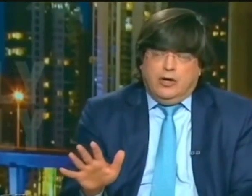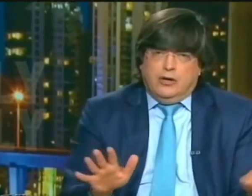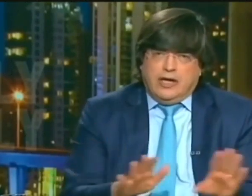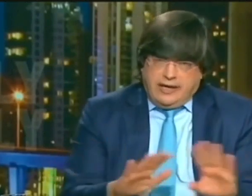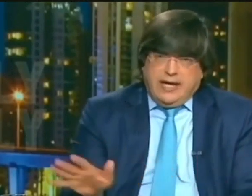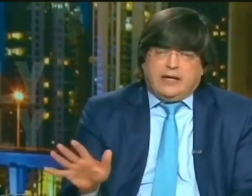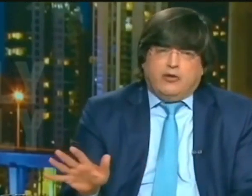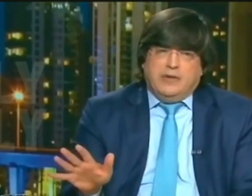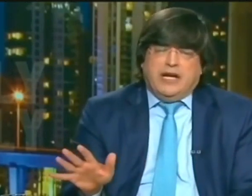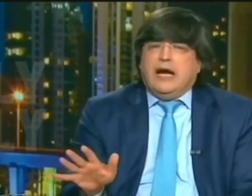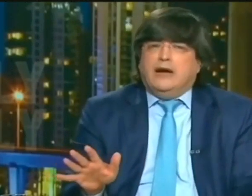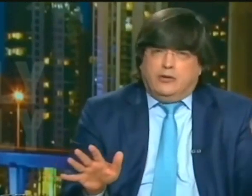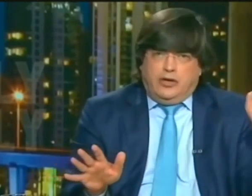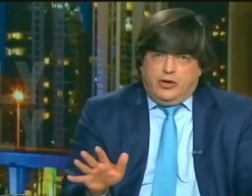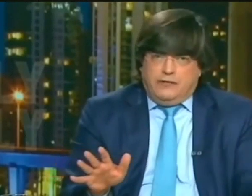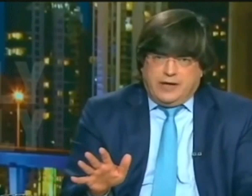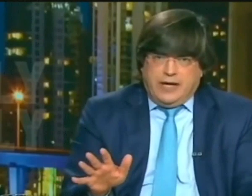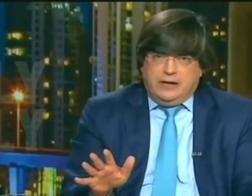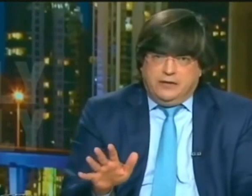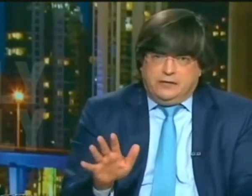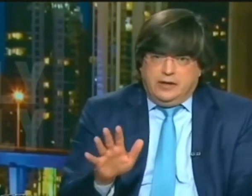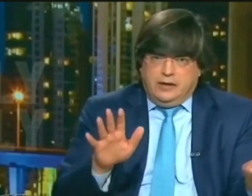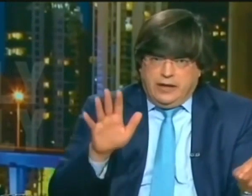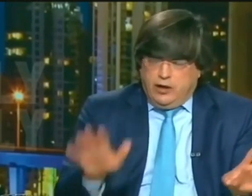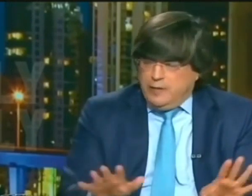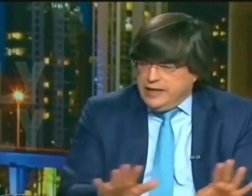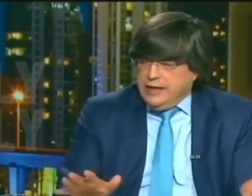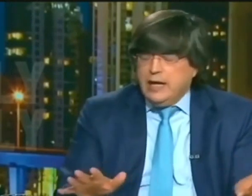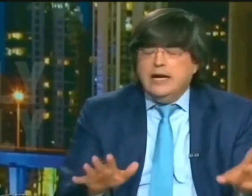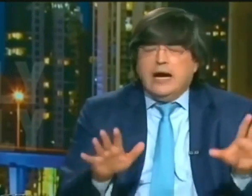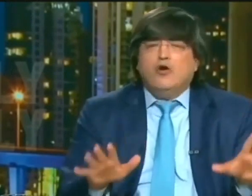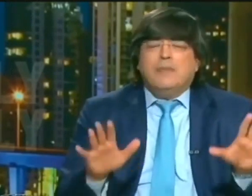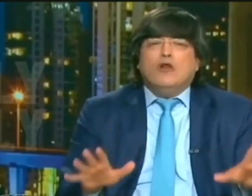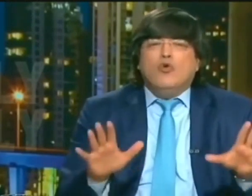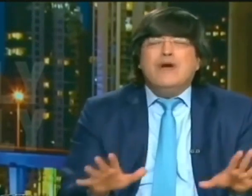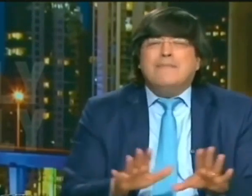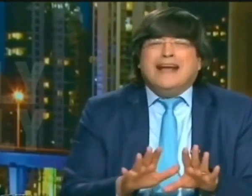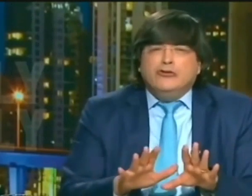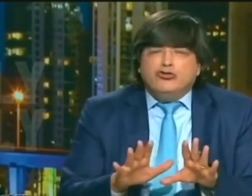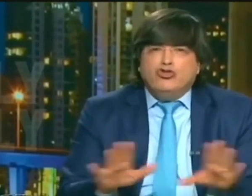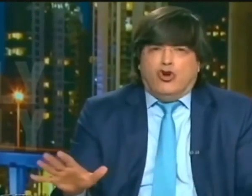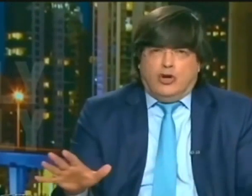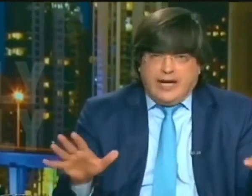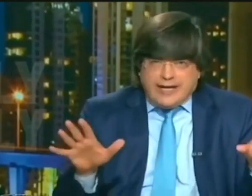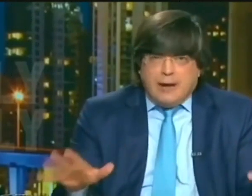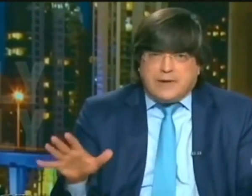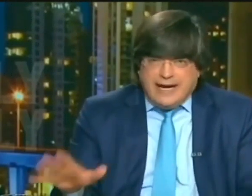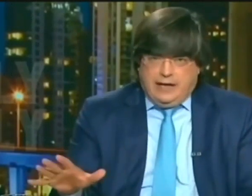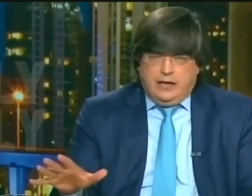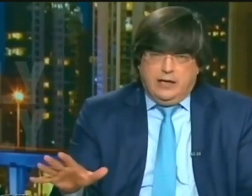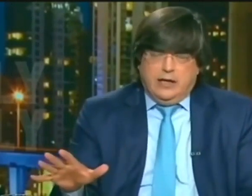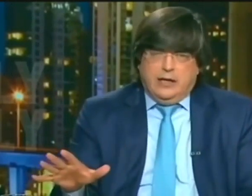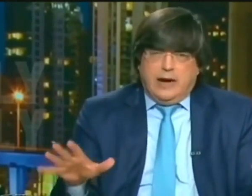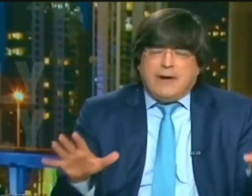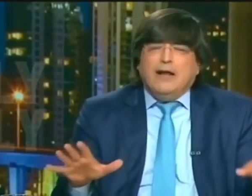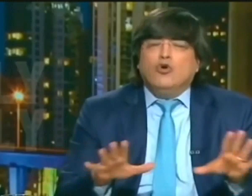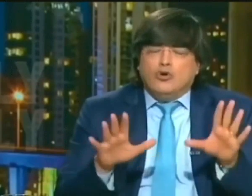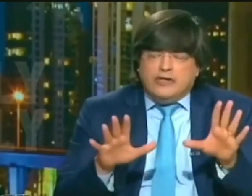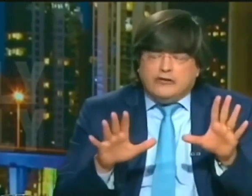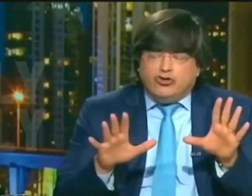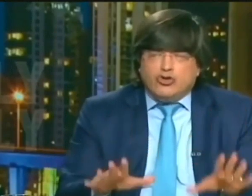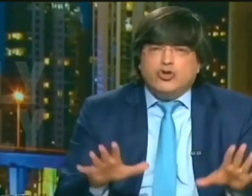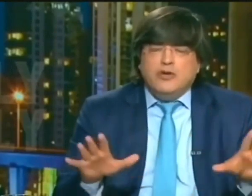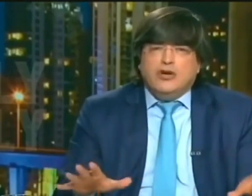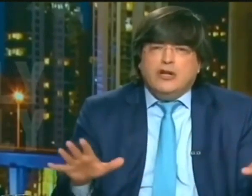del gobierno de izquierdas dominicano, de Leonel Fernández y Danilo Medina, han comprado una mansión en Cap Cana.